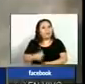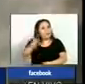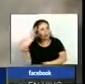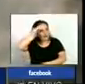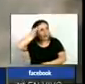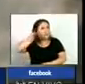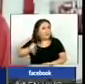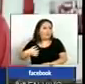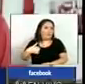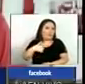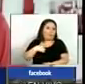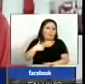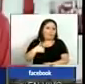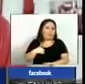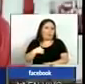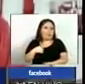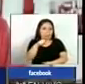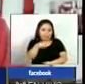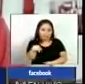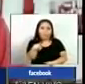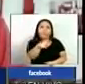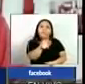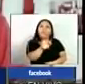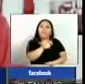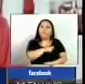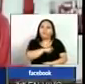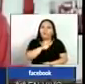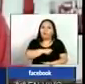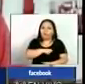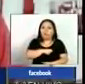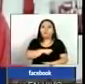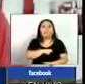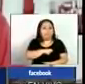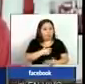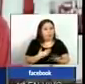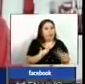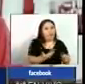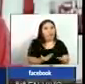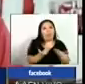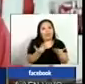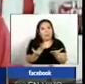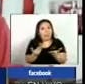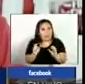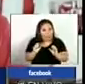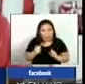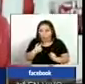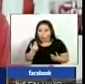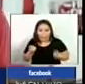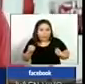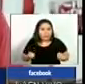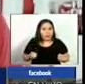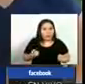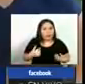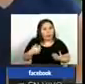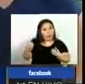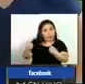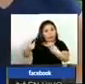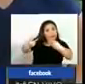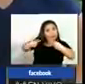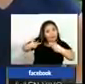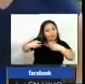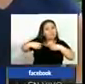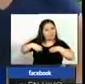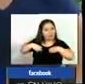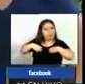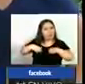que todos tenemos la responsabilidad de ayudar a los que más lo necesitan en nuestro metro cuadrado y si la vida te da la oportunidad de hacerlo